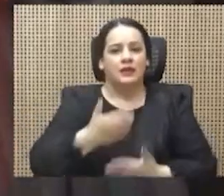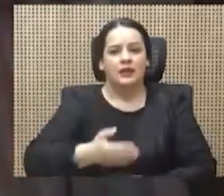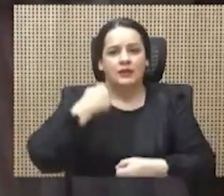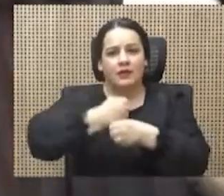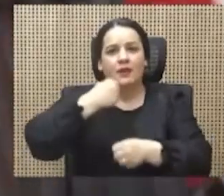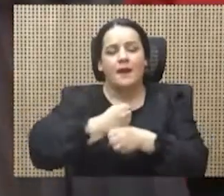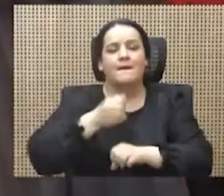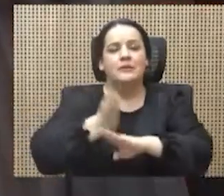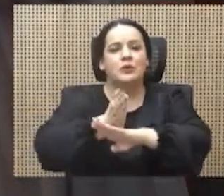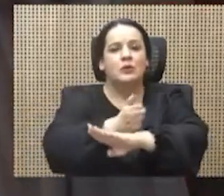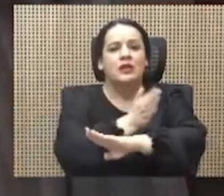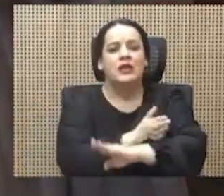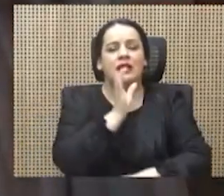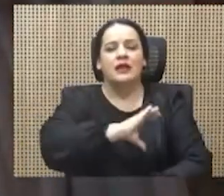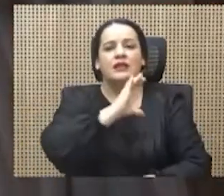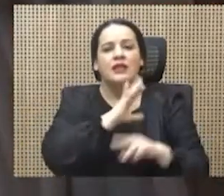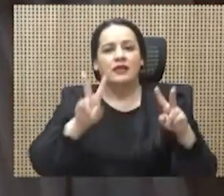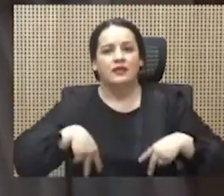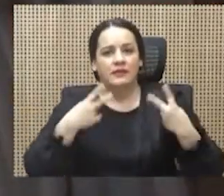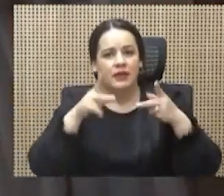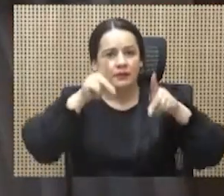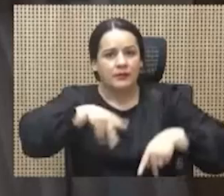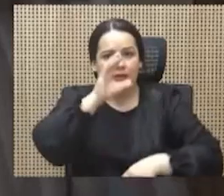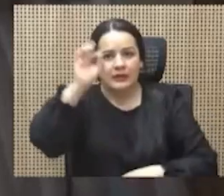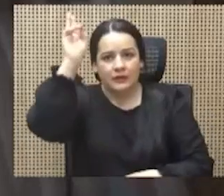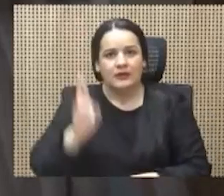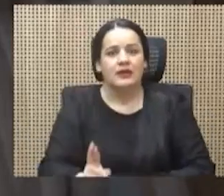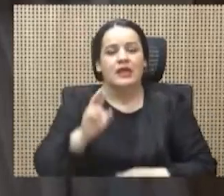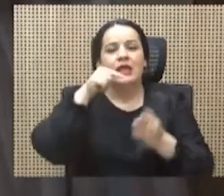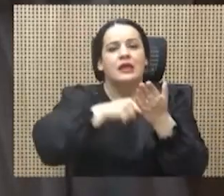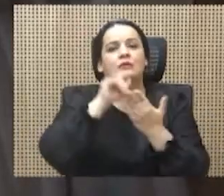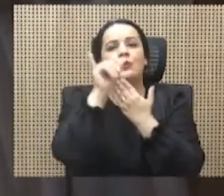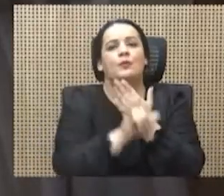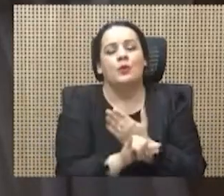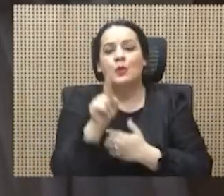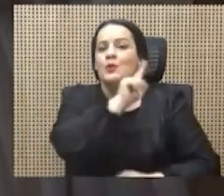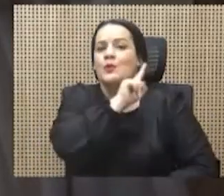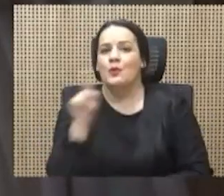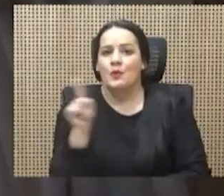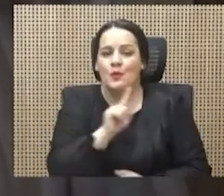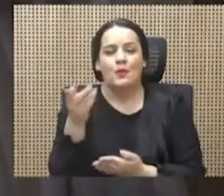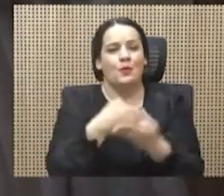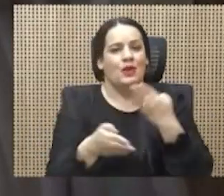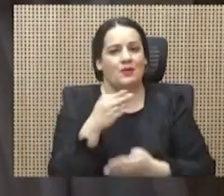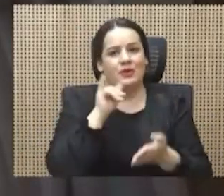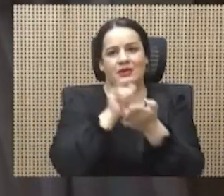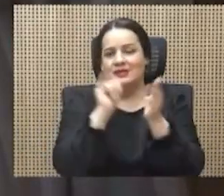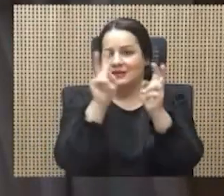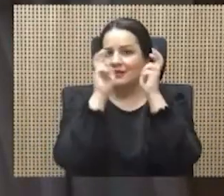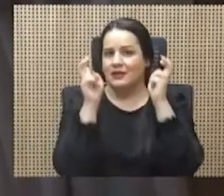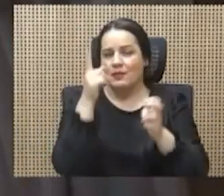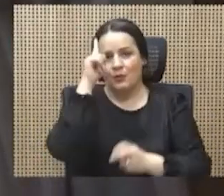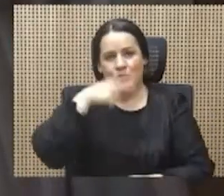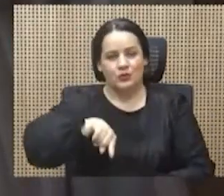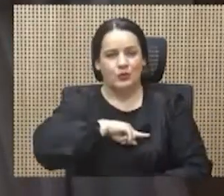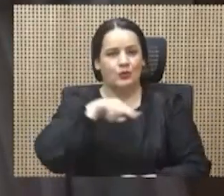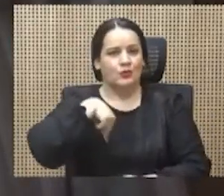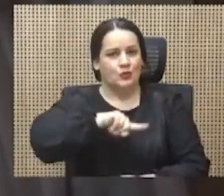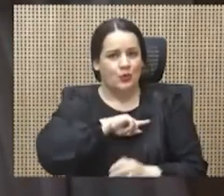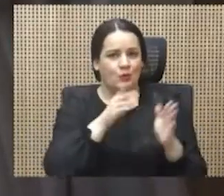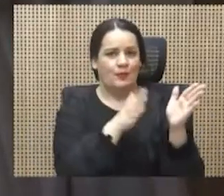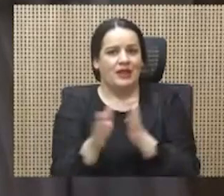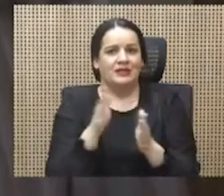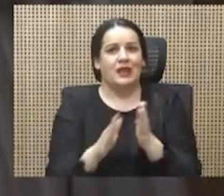el mejoramiento de la calidad de vida de los costarricenses. Estos proyectos no colaboran en ese tema, por eso nosotros hemos planteado más